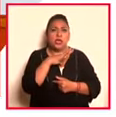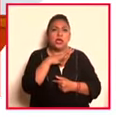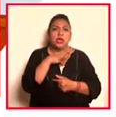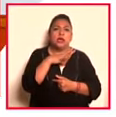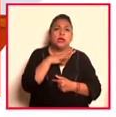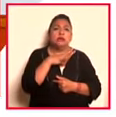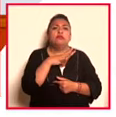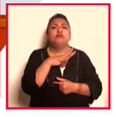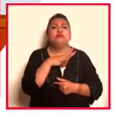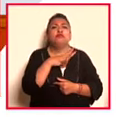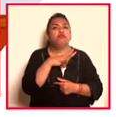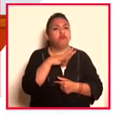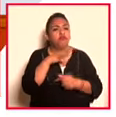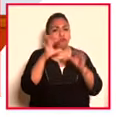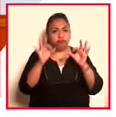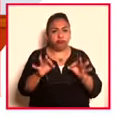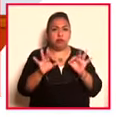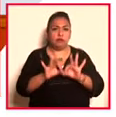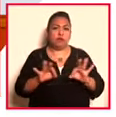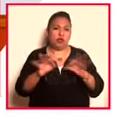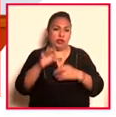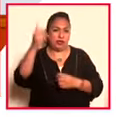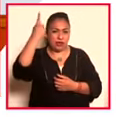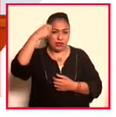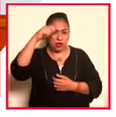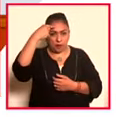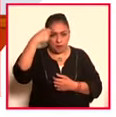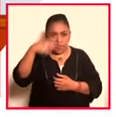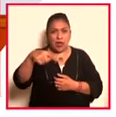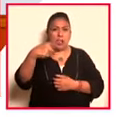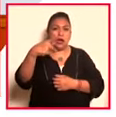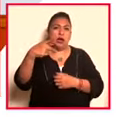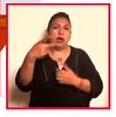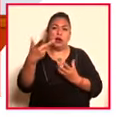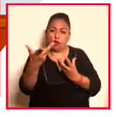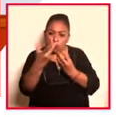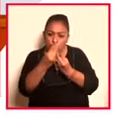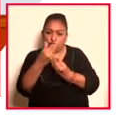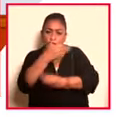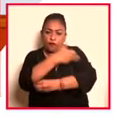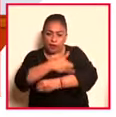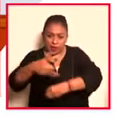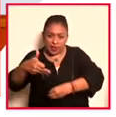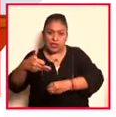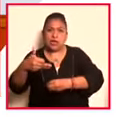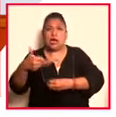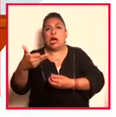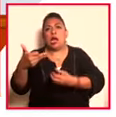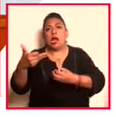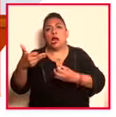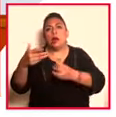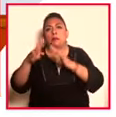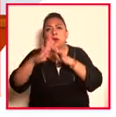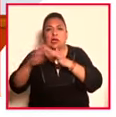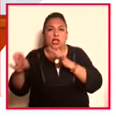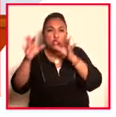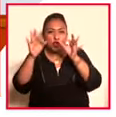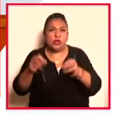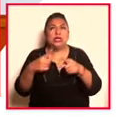el sustento teórico para acercarse a su familiar migrante original, a su abuelito, al